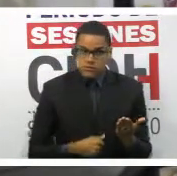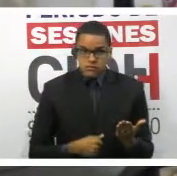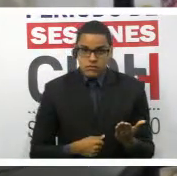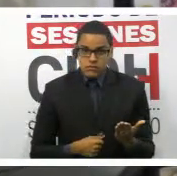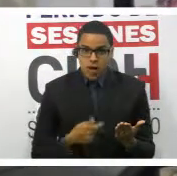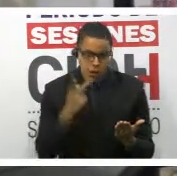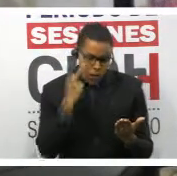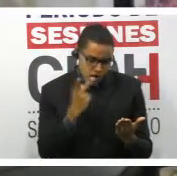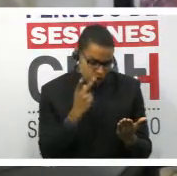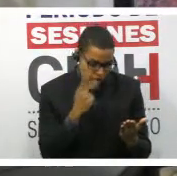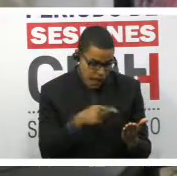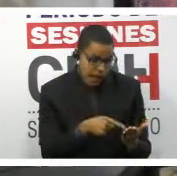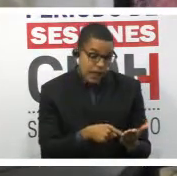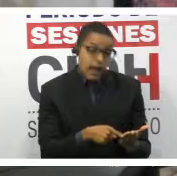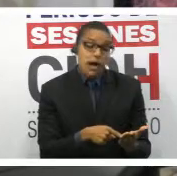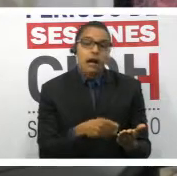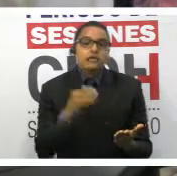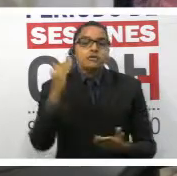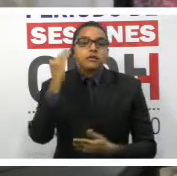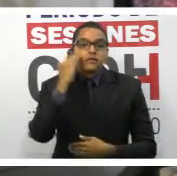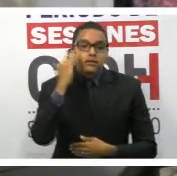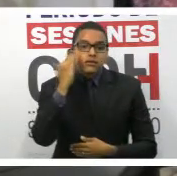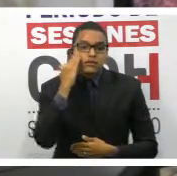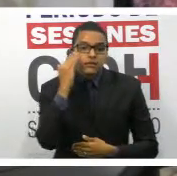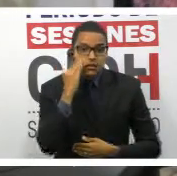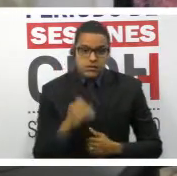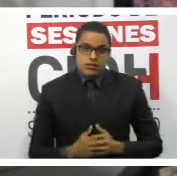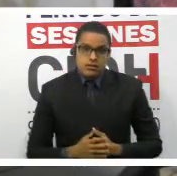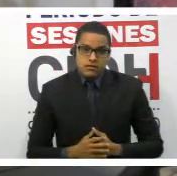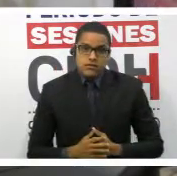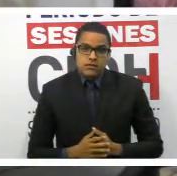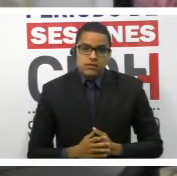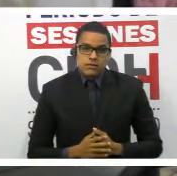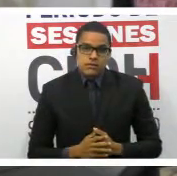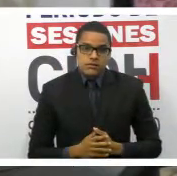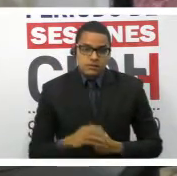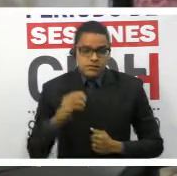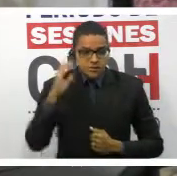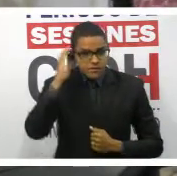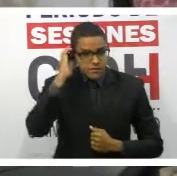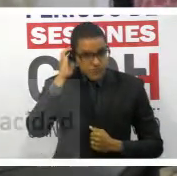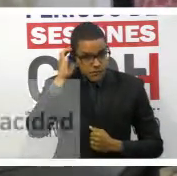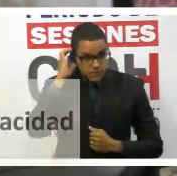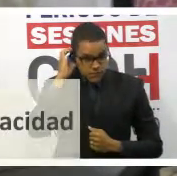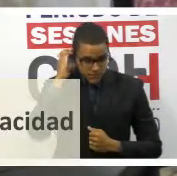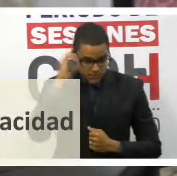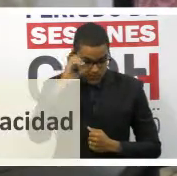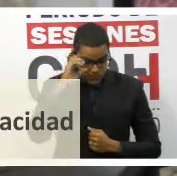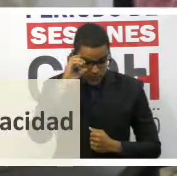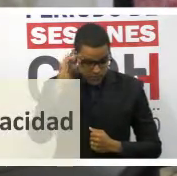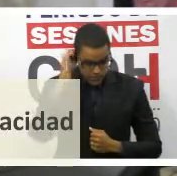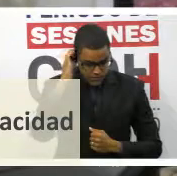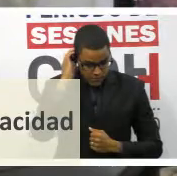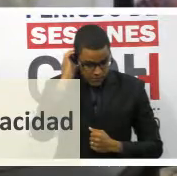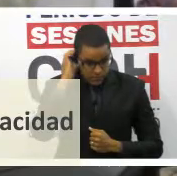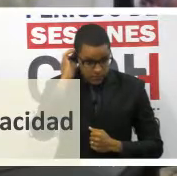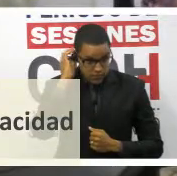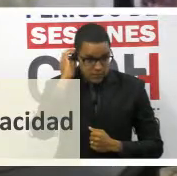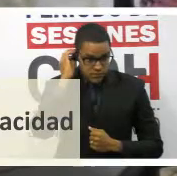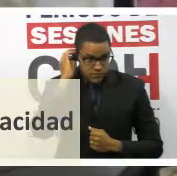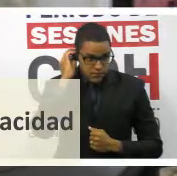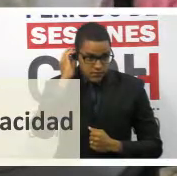del cual se pueden conocer condiciones de manera específica y que se puedan tomar como